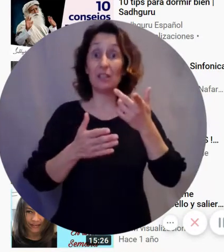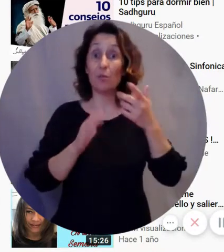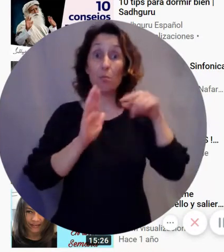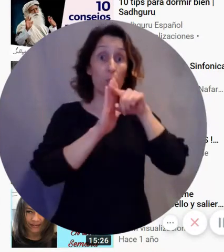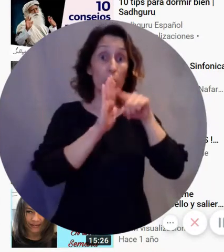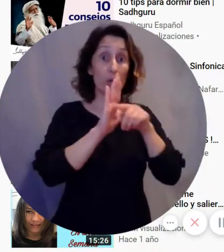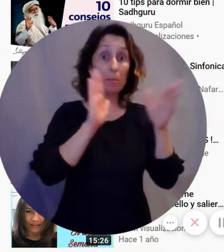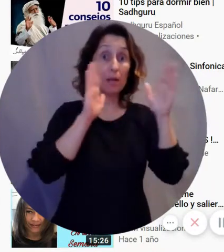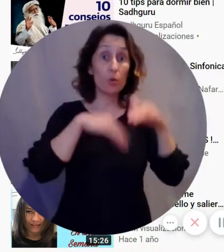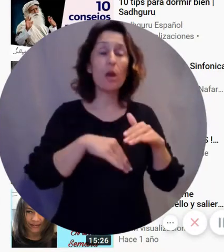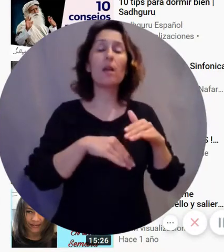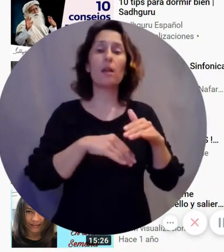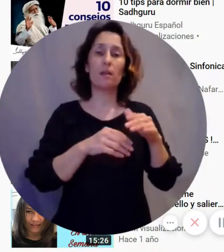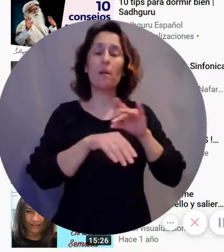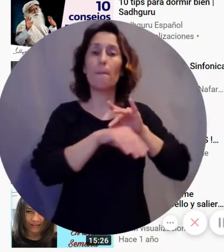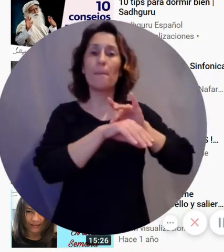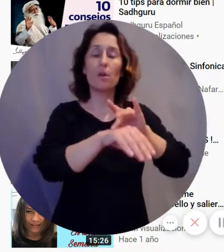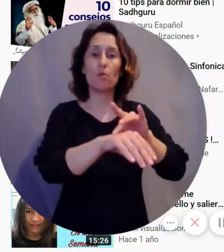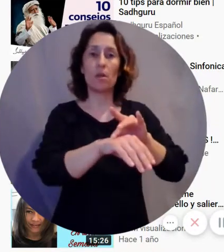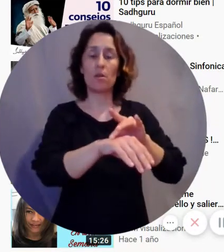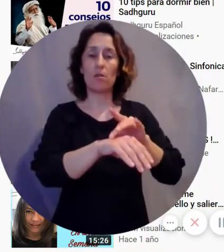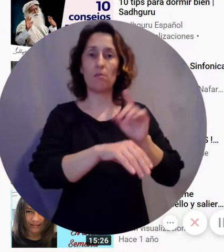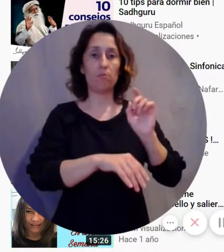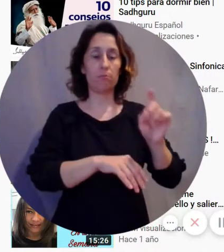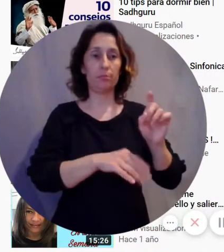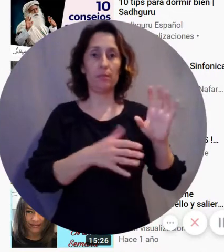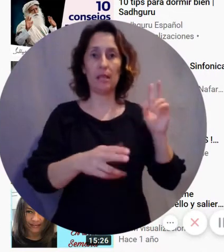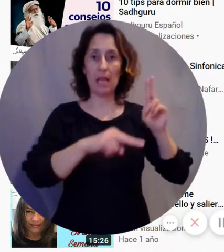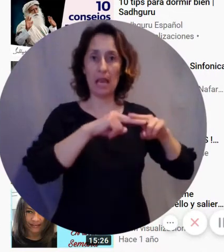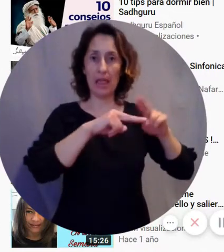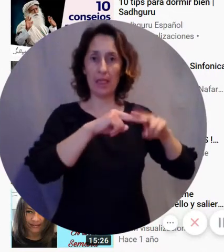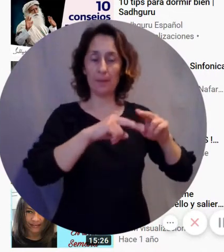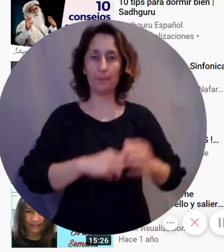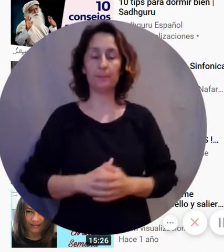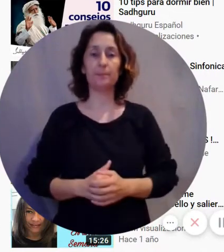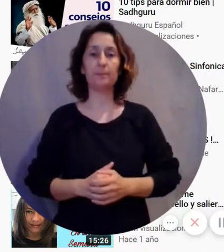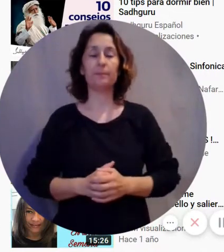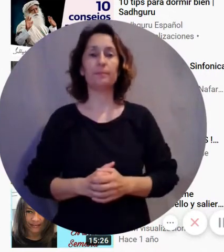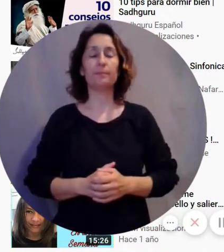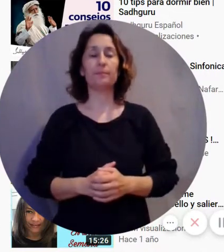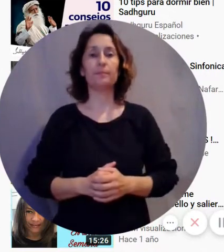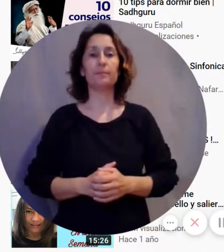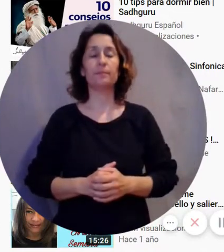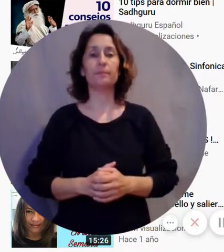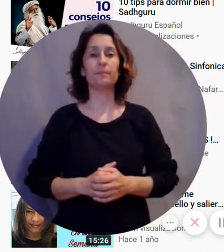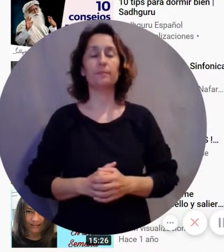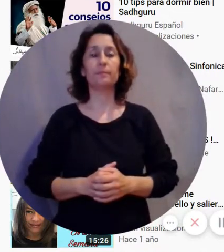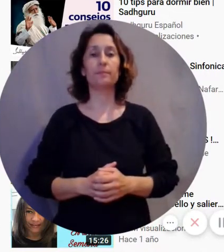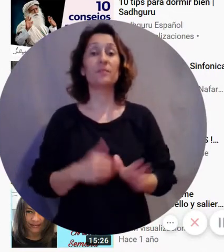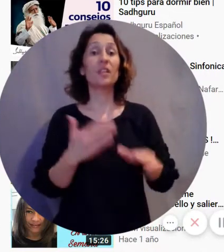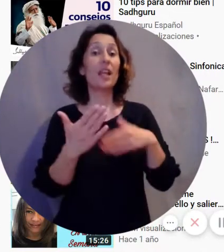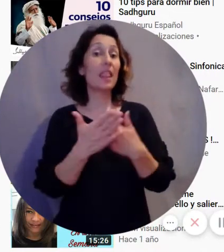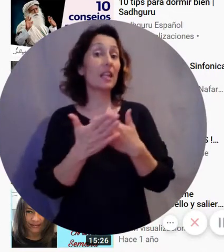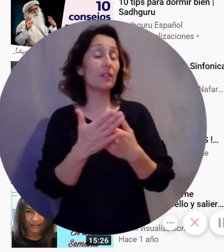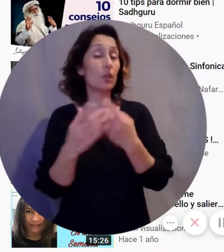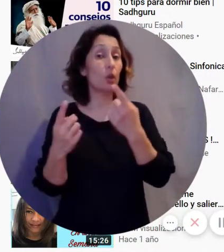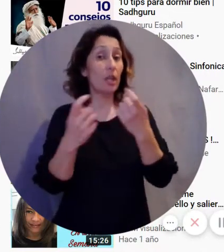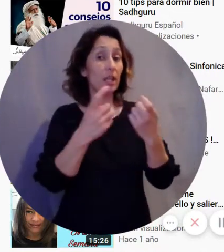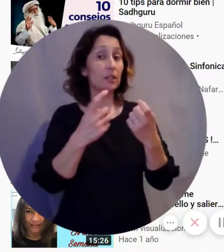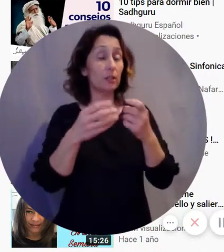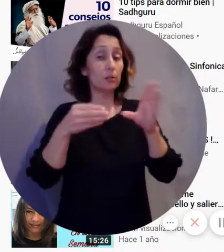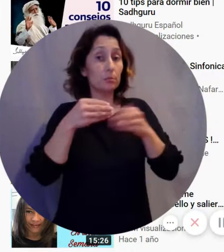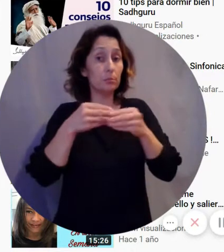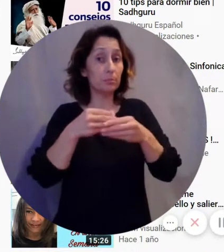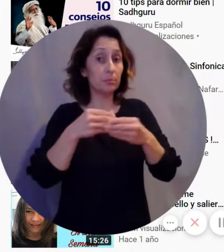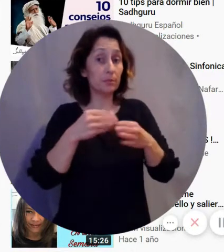instalación pulsando en el enlace correspondiente. Una vez se han incorporado todos los certificados necesarios, pulsaremos sobre el botón